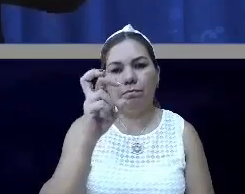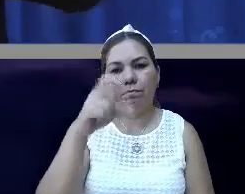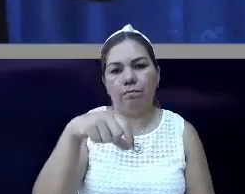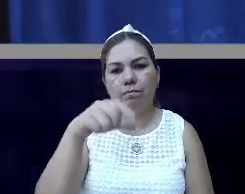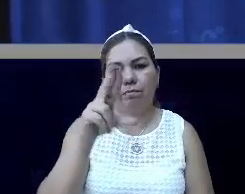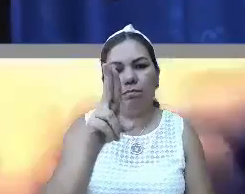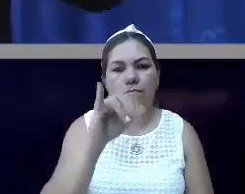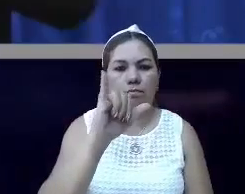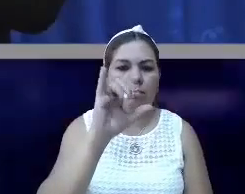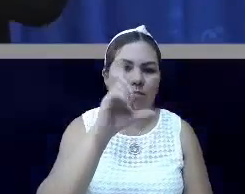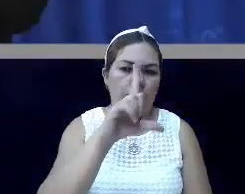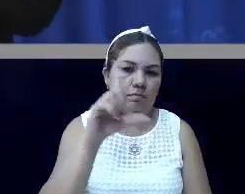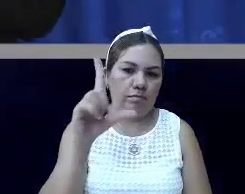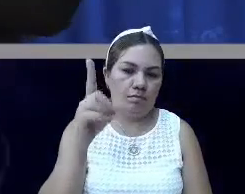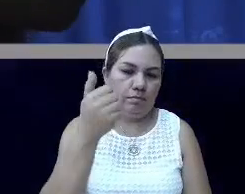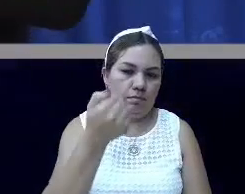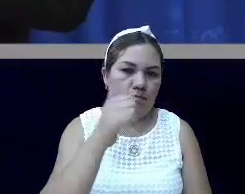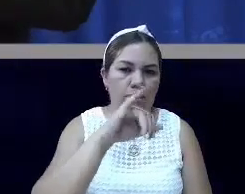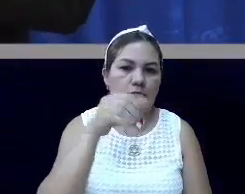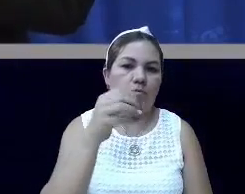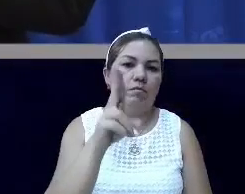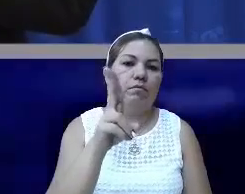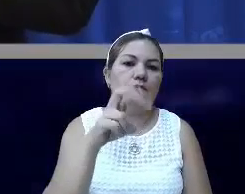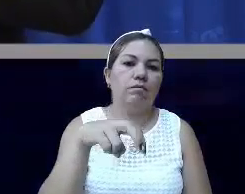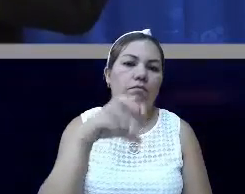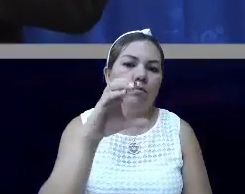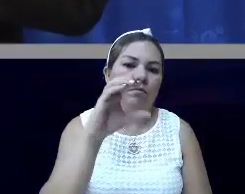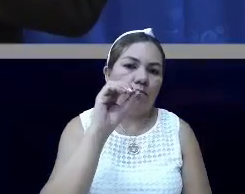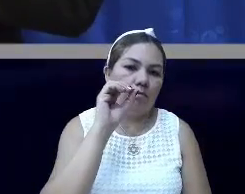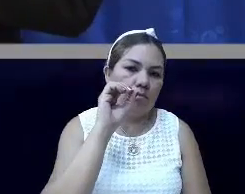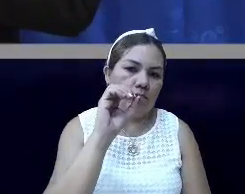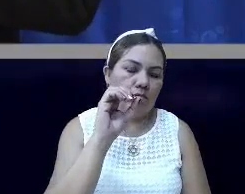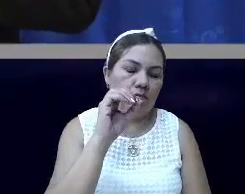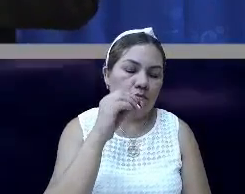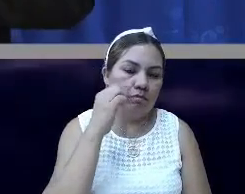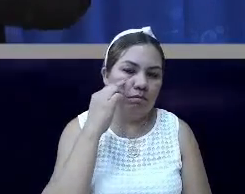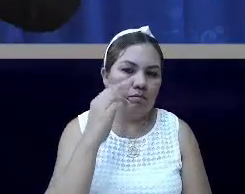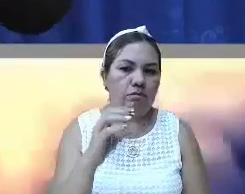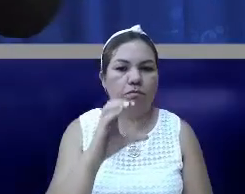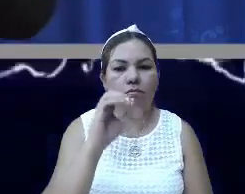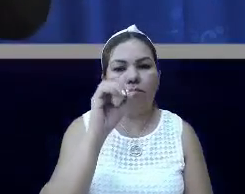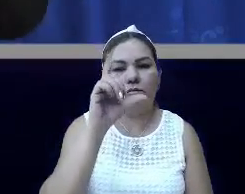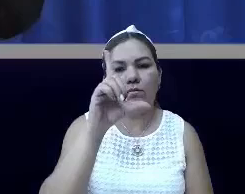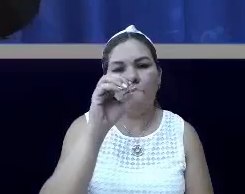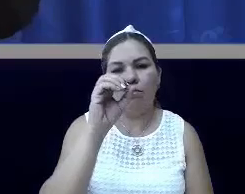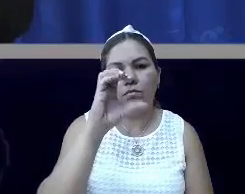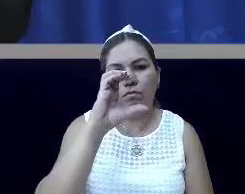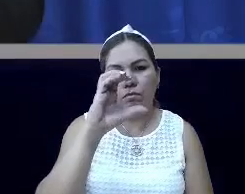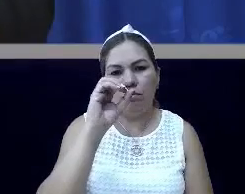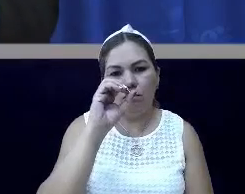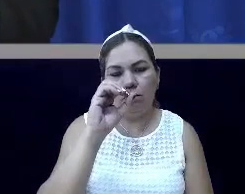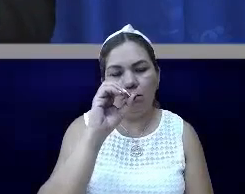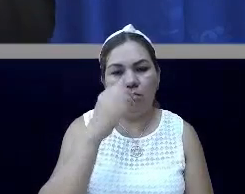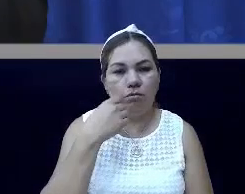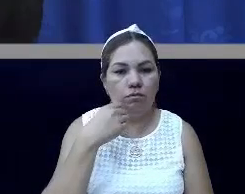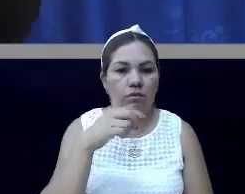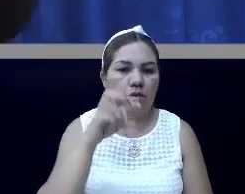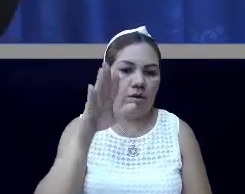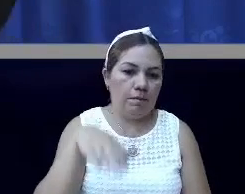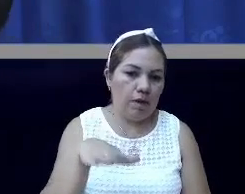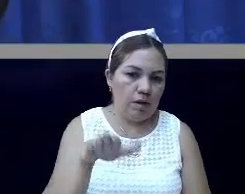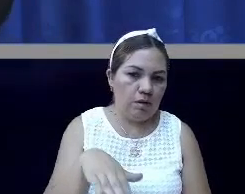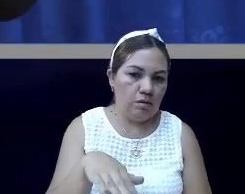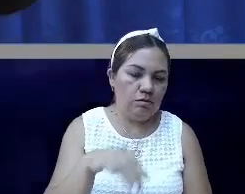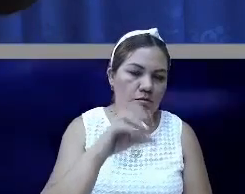y lo calafateó con asfalto y brea, y colocó en ella al niño y lo puso en